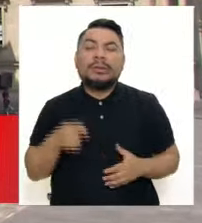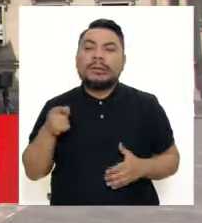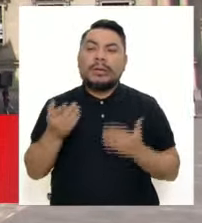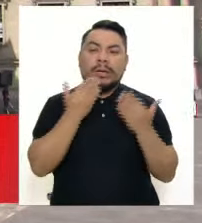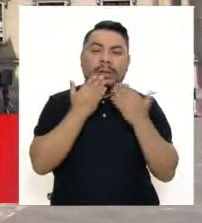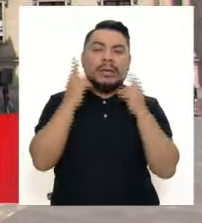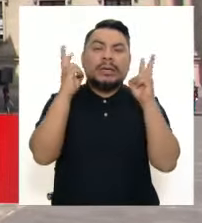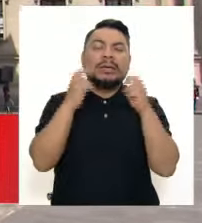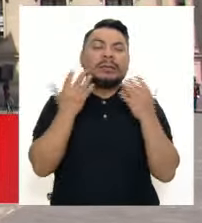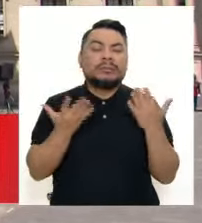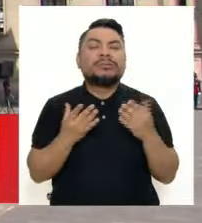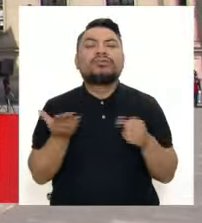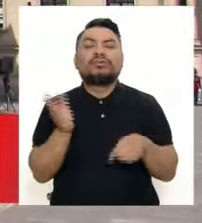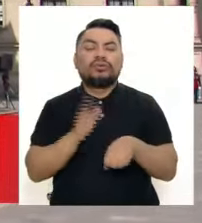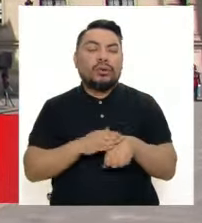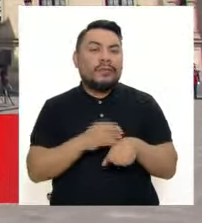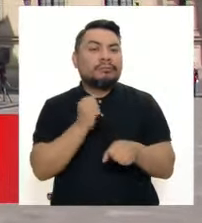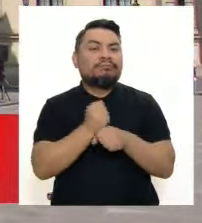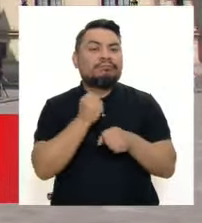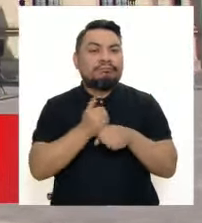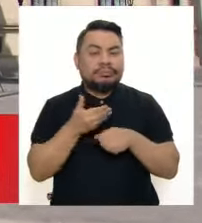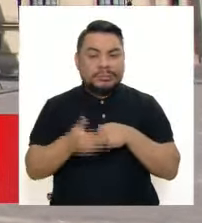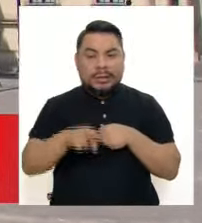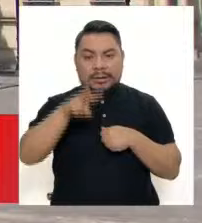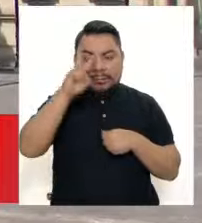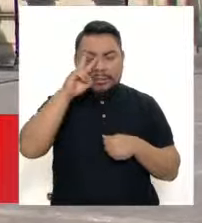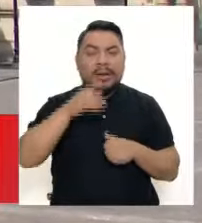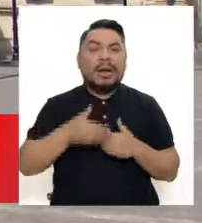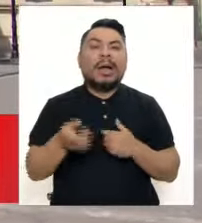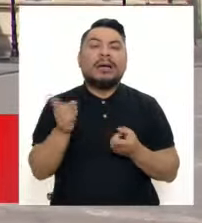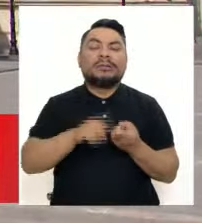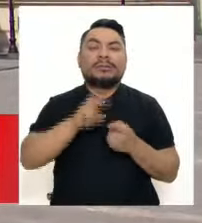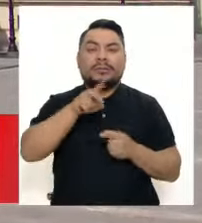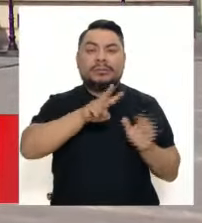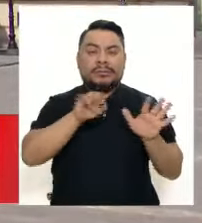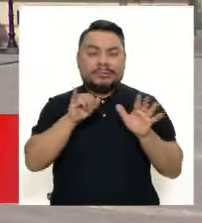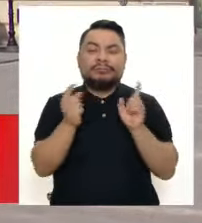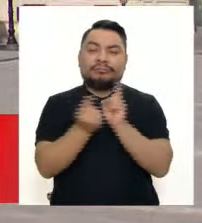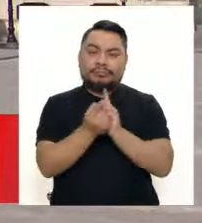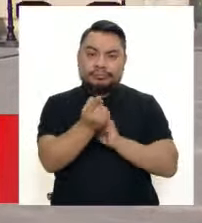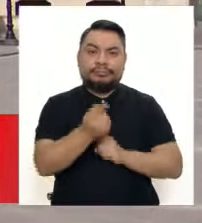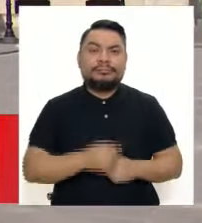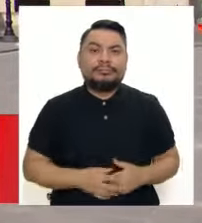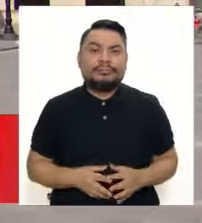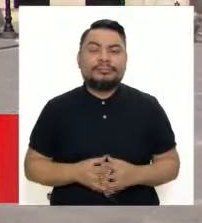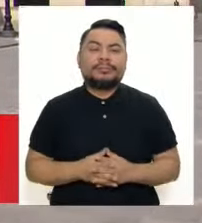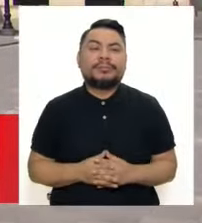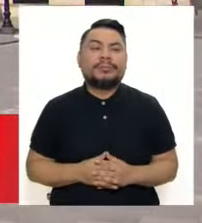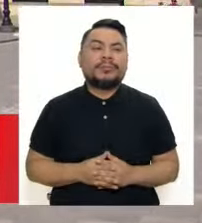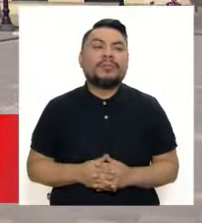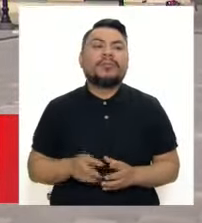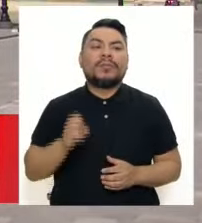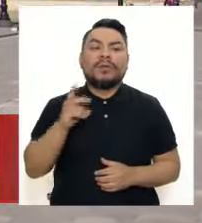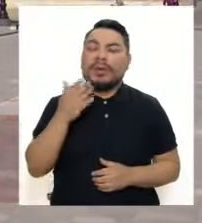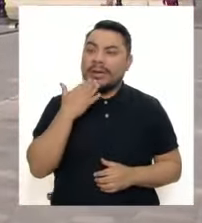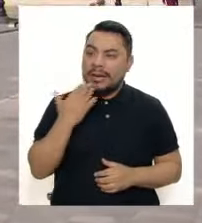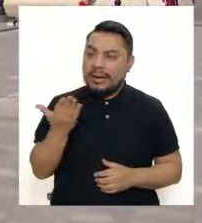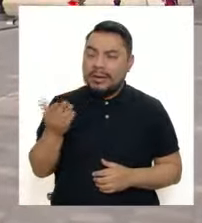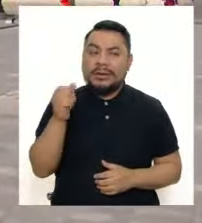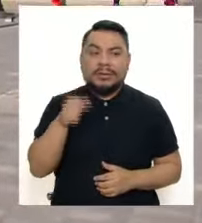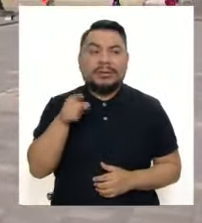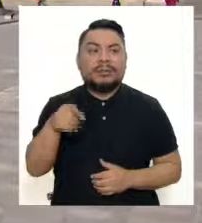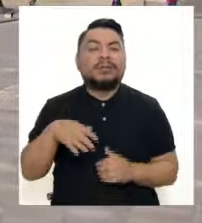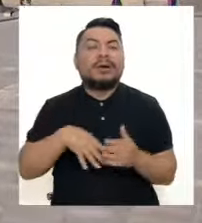discutir sobre los temas de agenda país al 2026 volvemos con ustedes en estudi Muchas gracias Pablo Franz información entonces